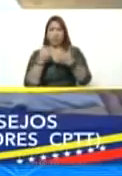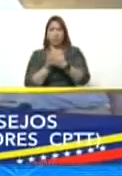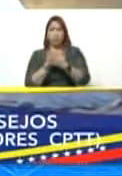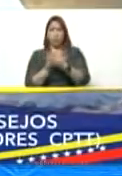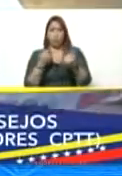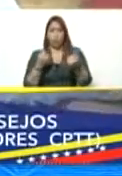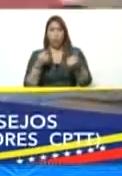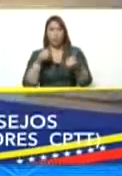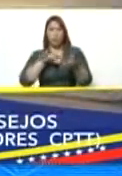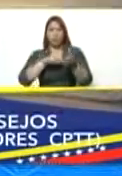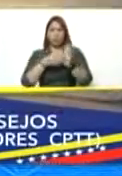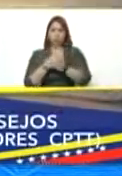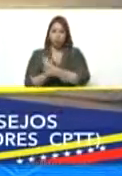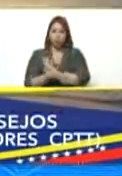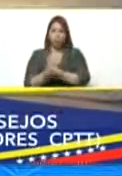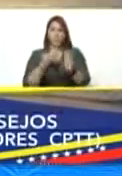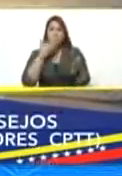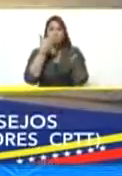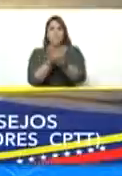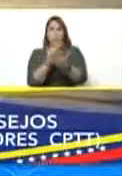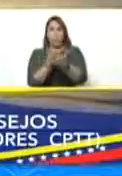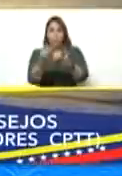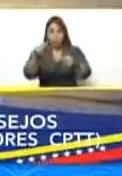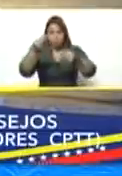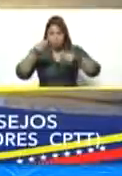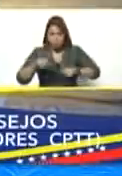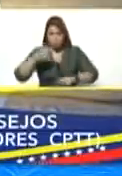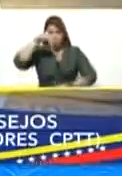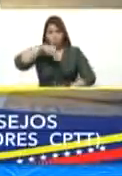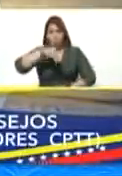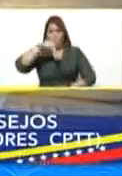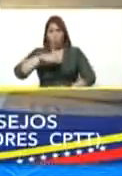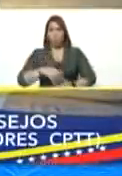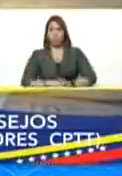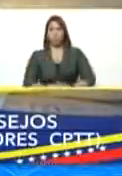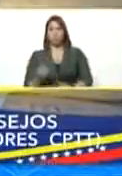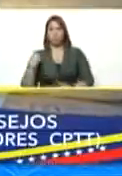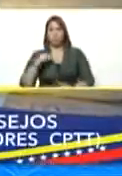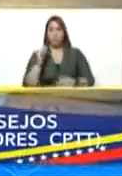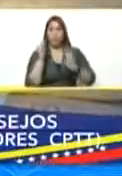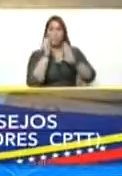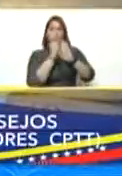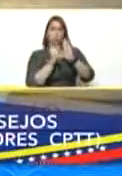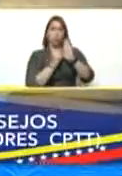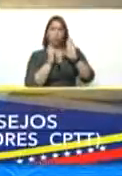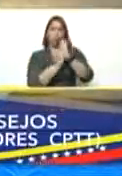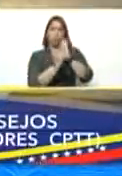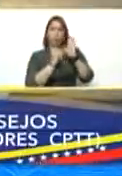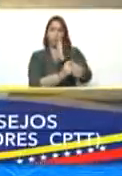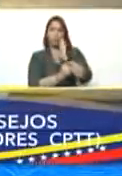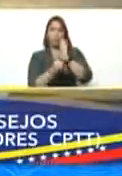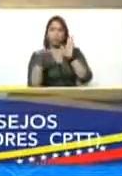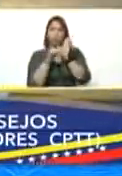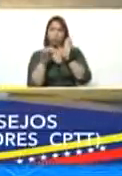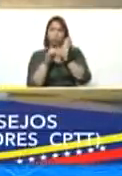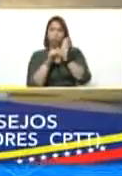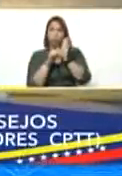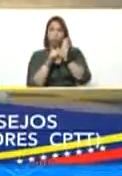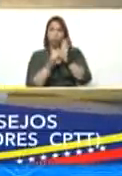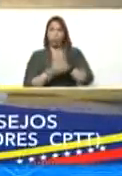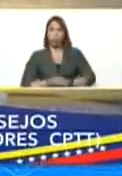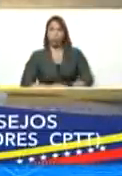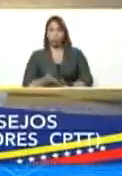ese sentido me han propuesto aquí hoy, tengo el punto de cuenta donde se somete a